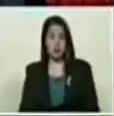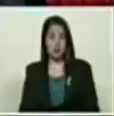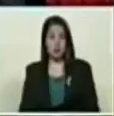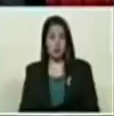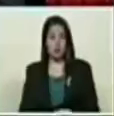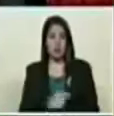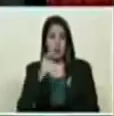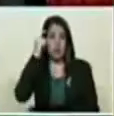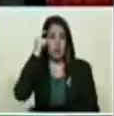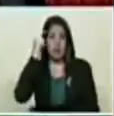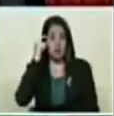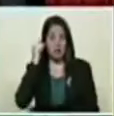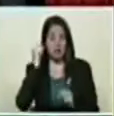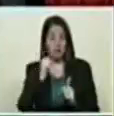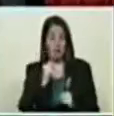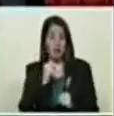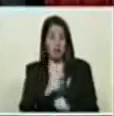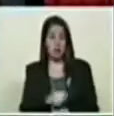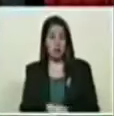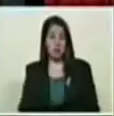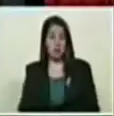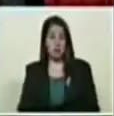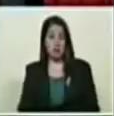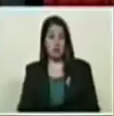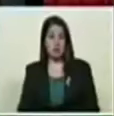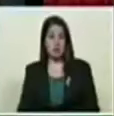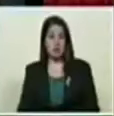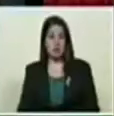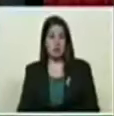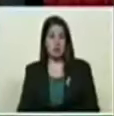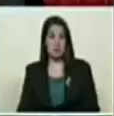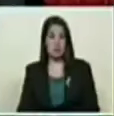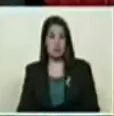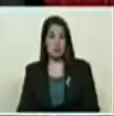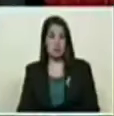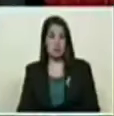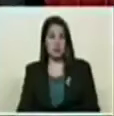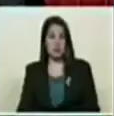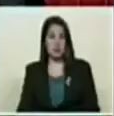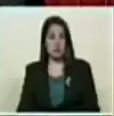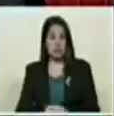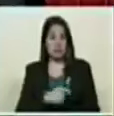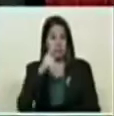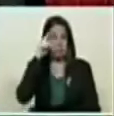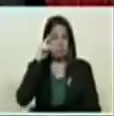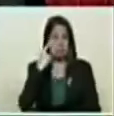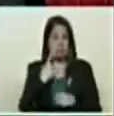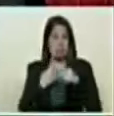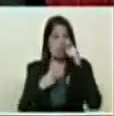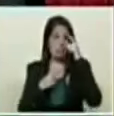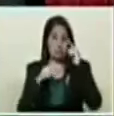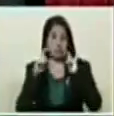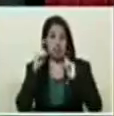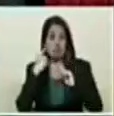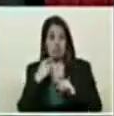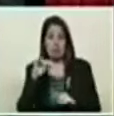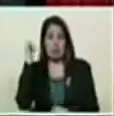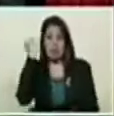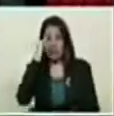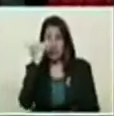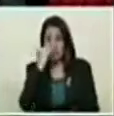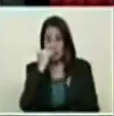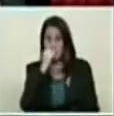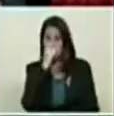día intenso. He sudado en Yare.